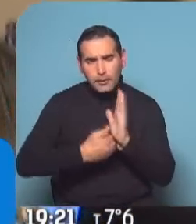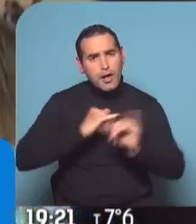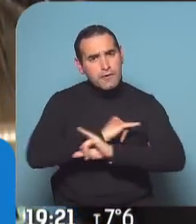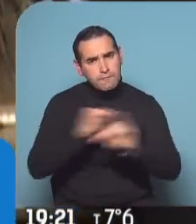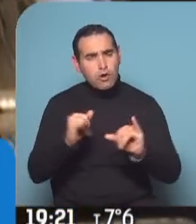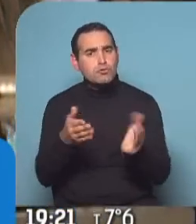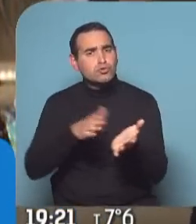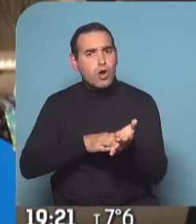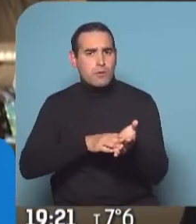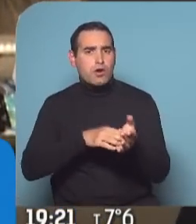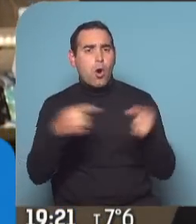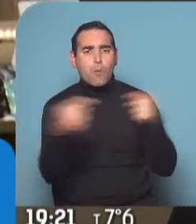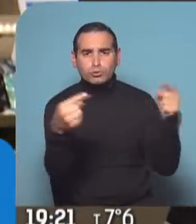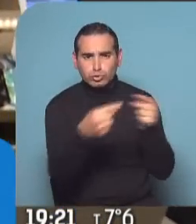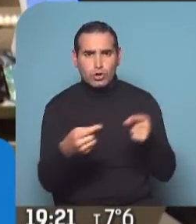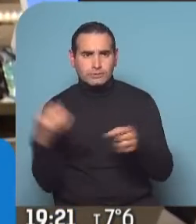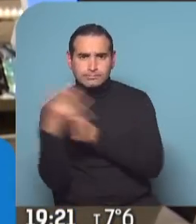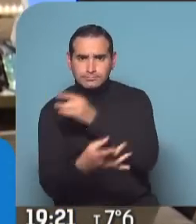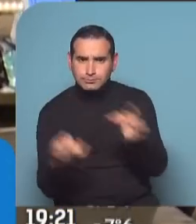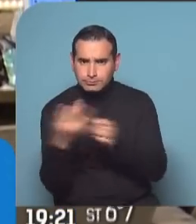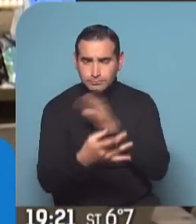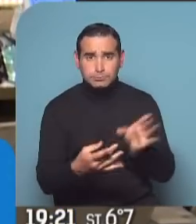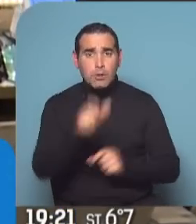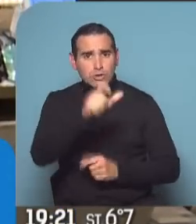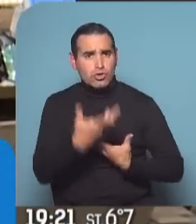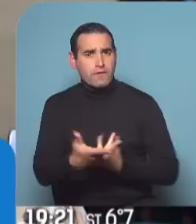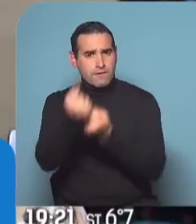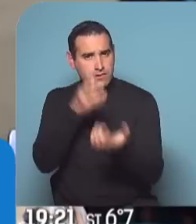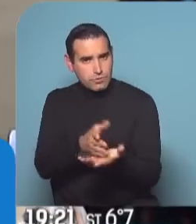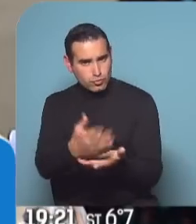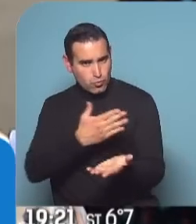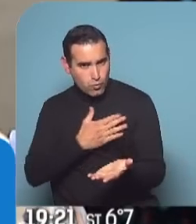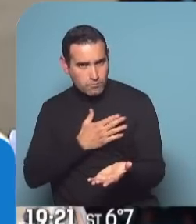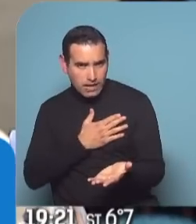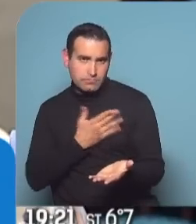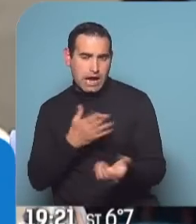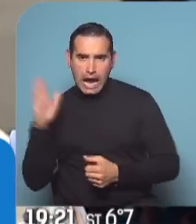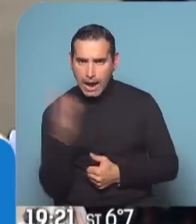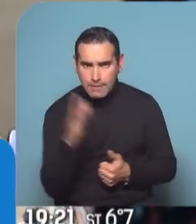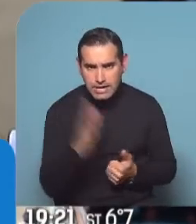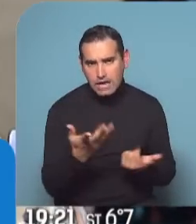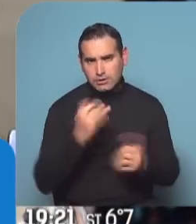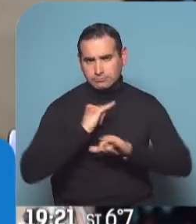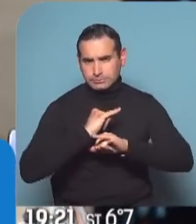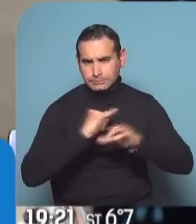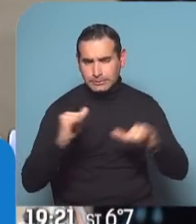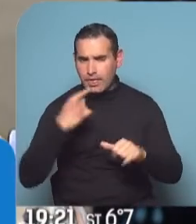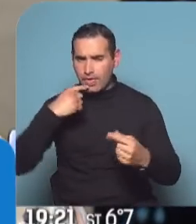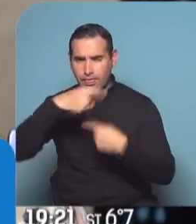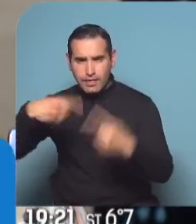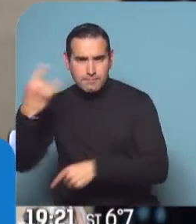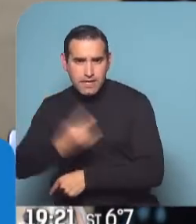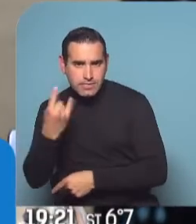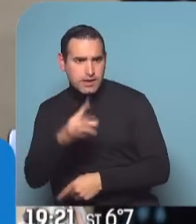de ataques a opositores reales o supuestos y a defensores de los derechos humanos, que van desde amenazas y campañas de difamación hasta